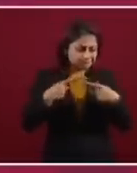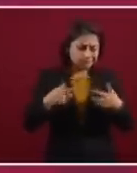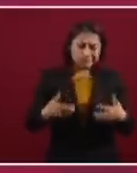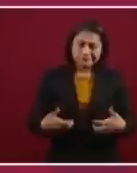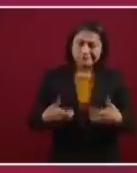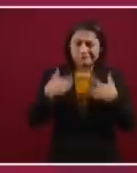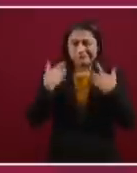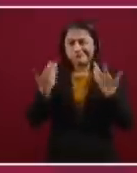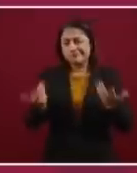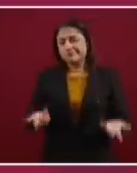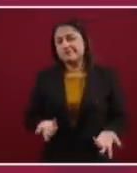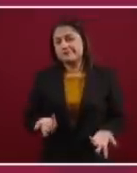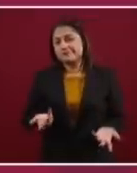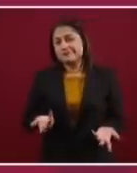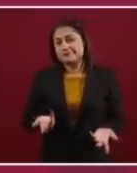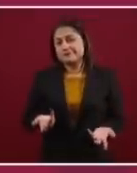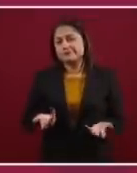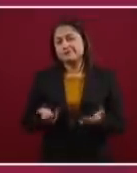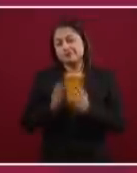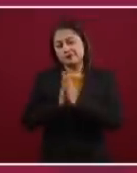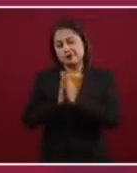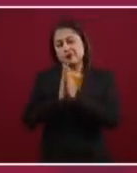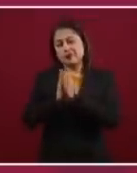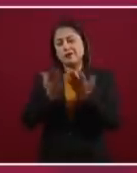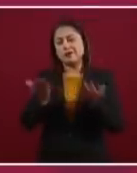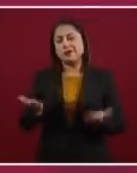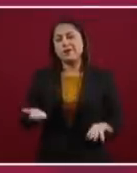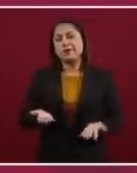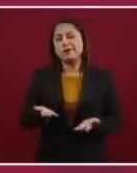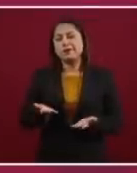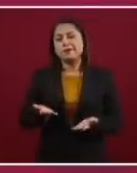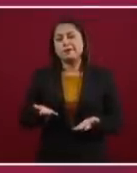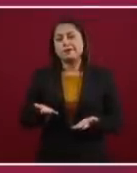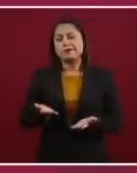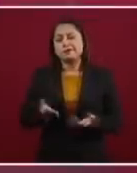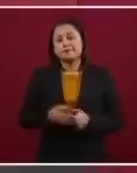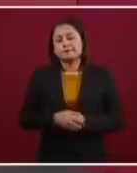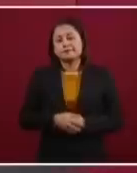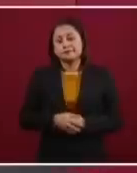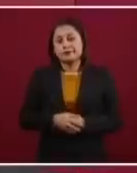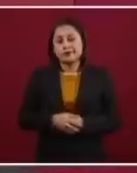entonces que nos echen encima